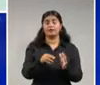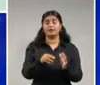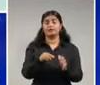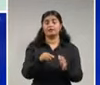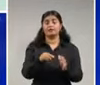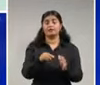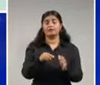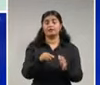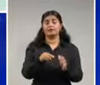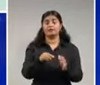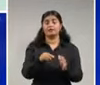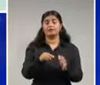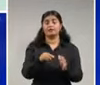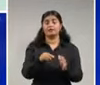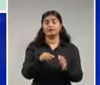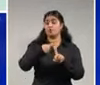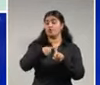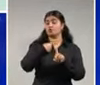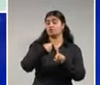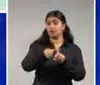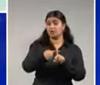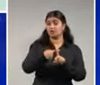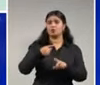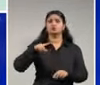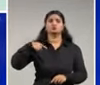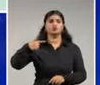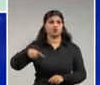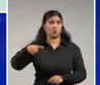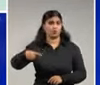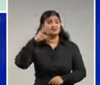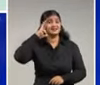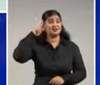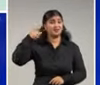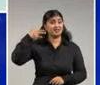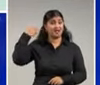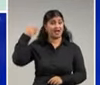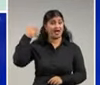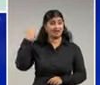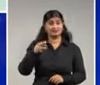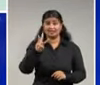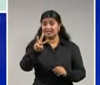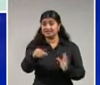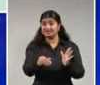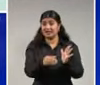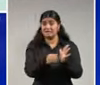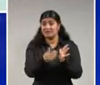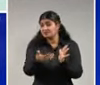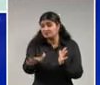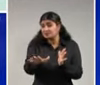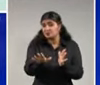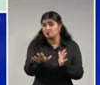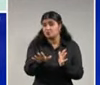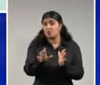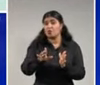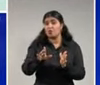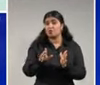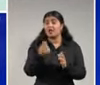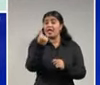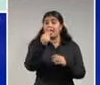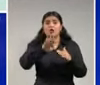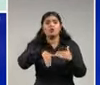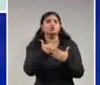3.648 casos por día, 3.848 casos por día en la semana